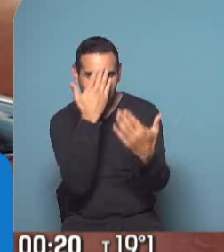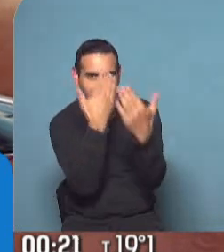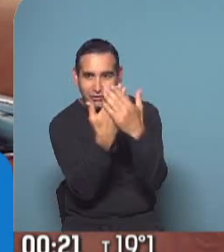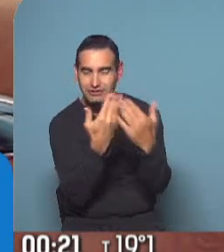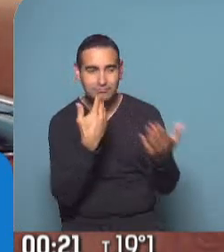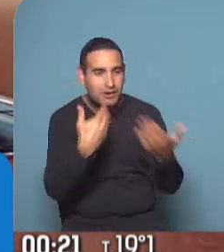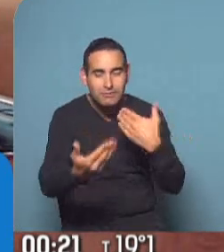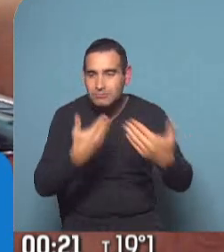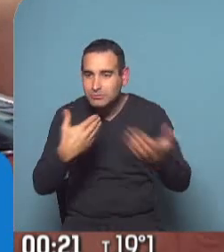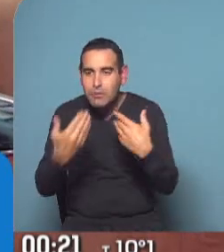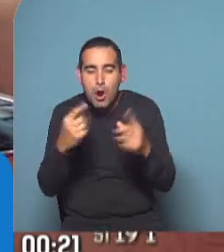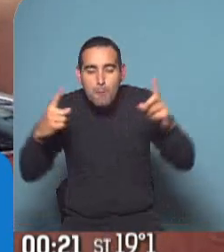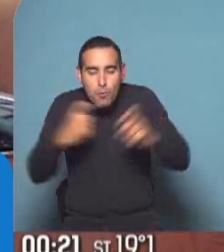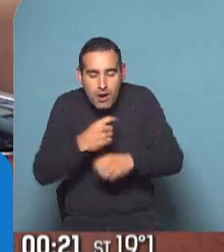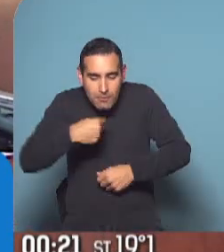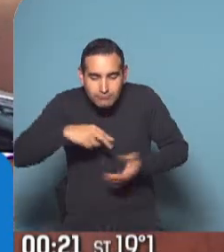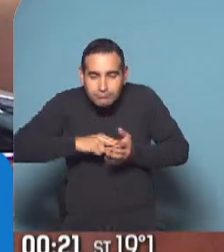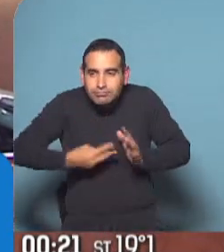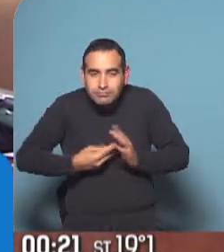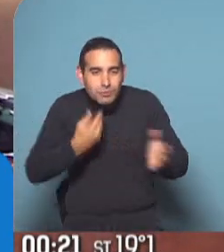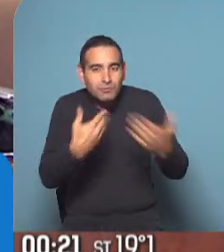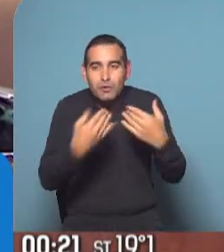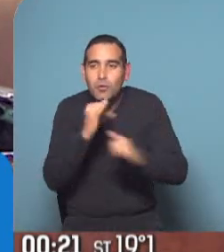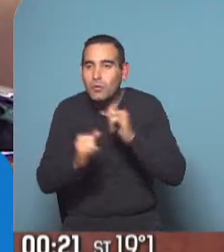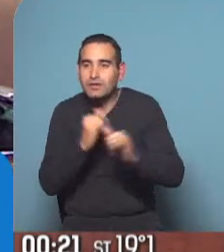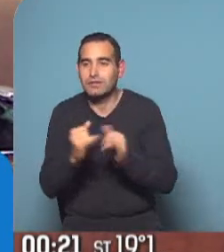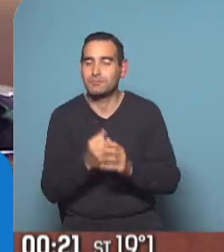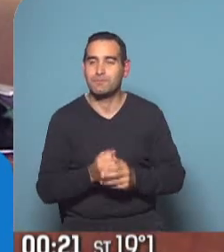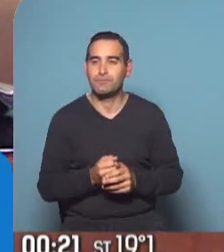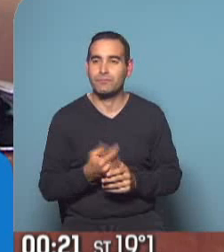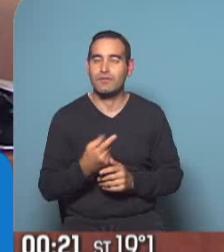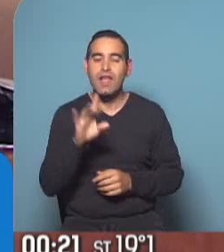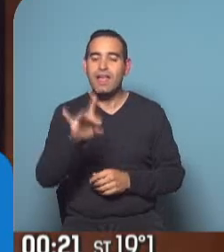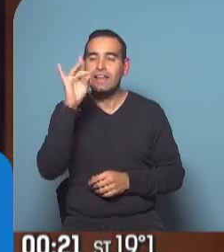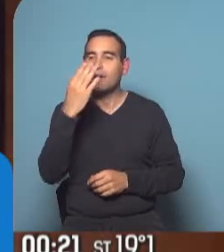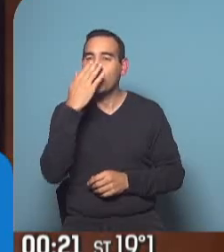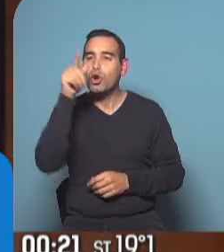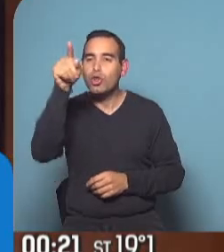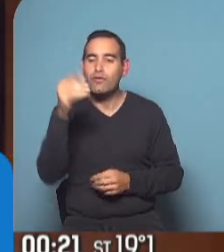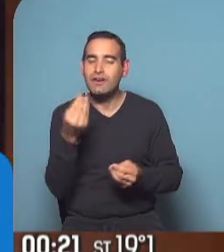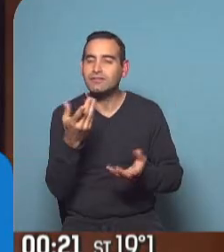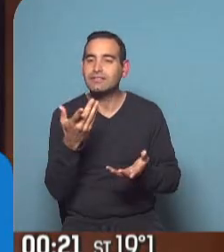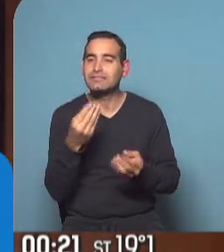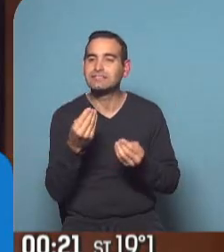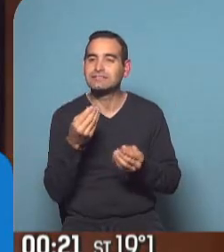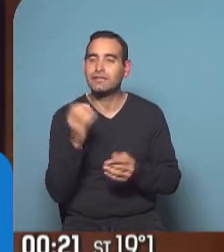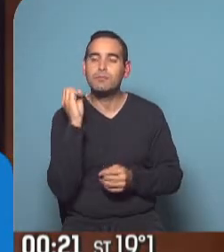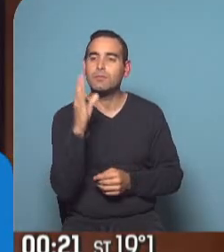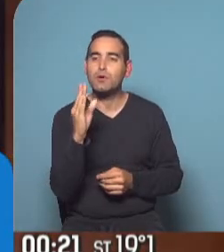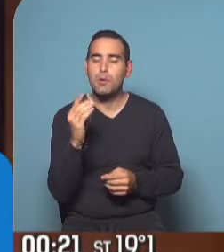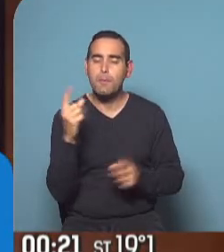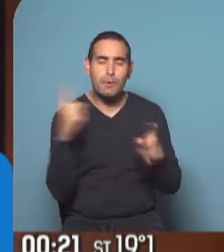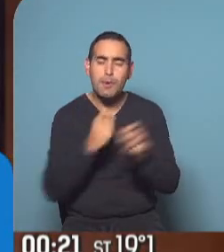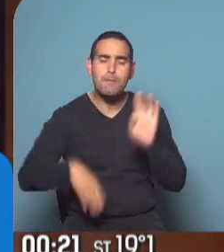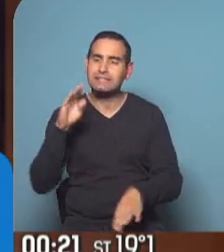y hablando de sus problemas sabes que eligieron en cruz del eje provincia provincia de córdoba ahora como tema principal los problemas principal lo